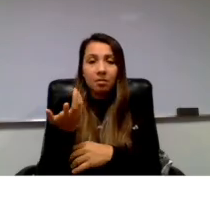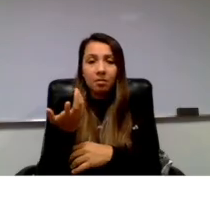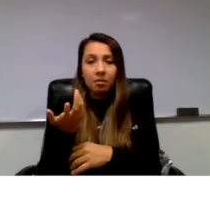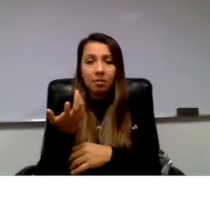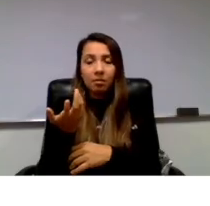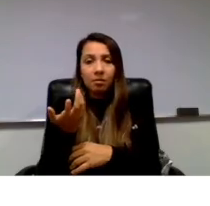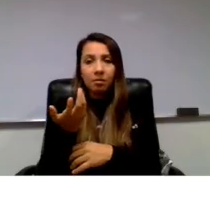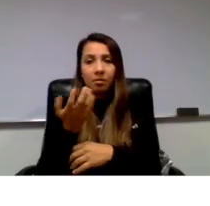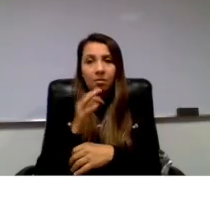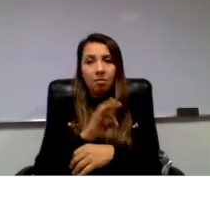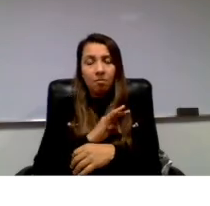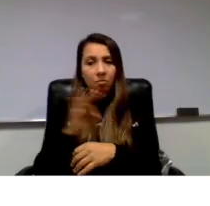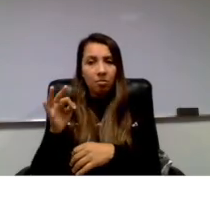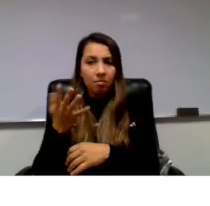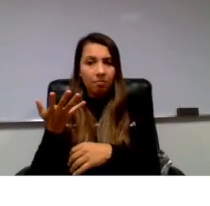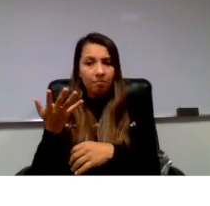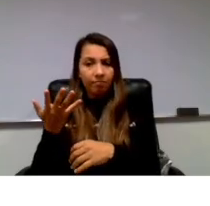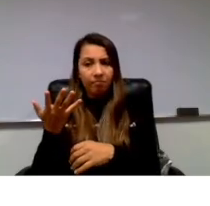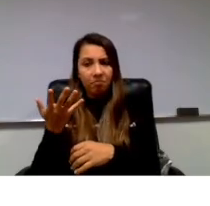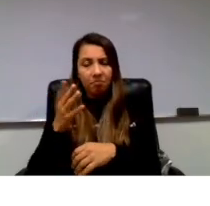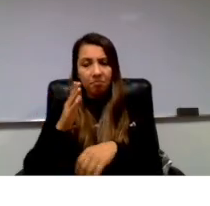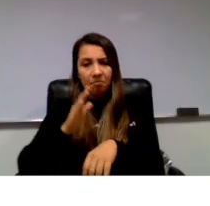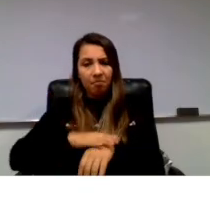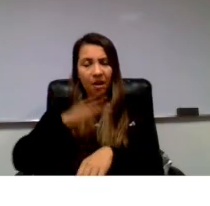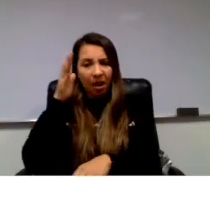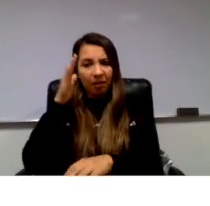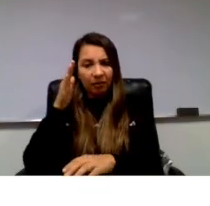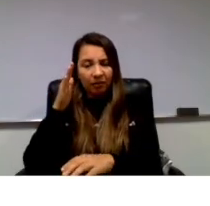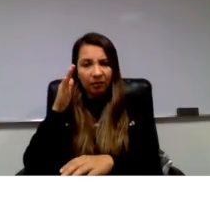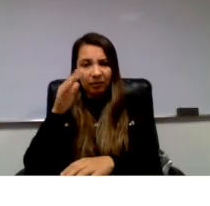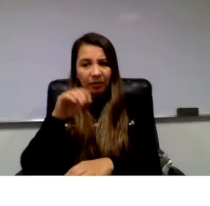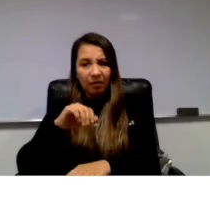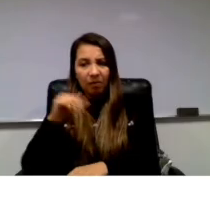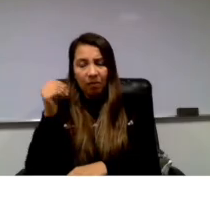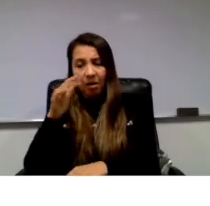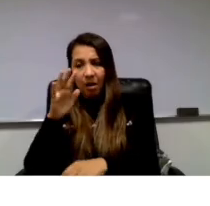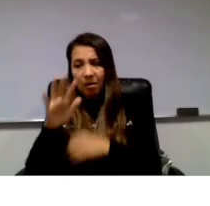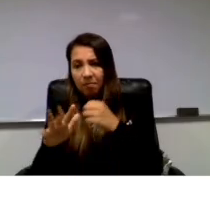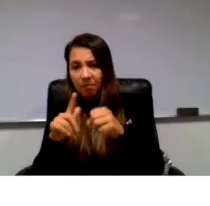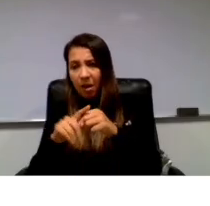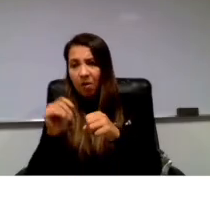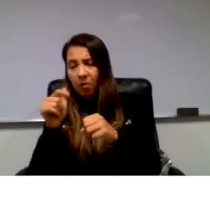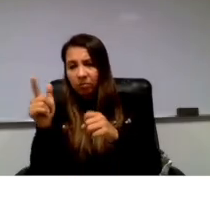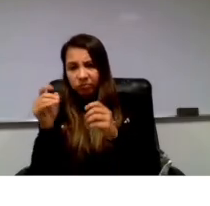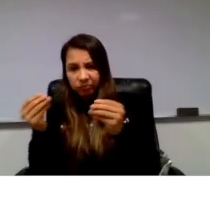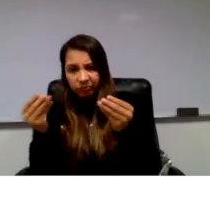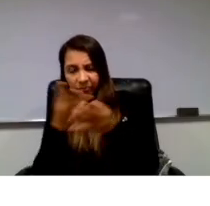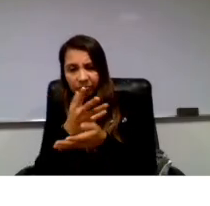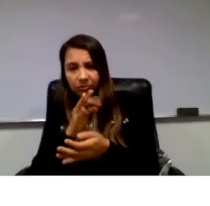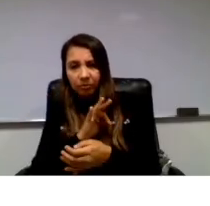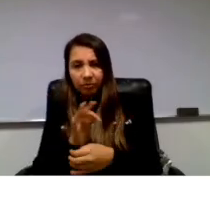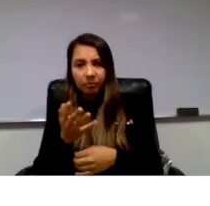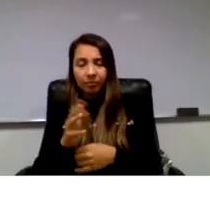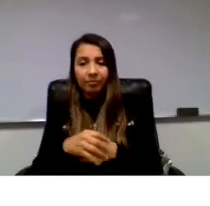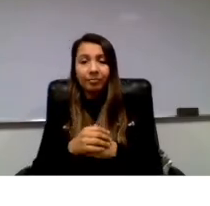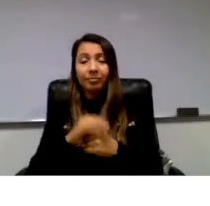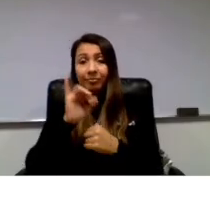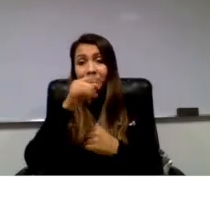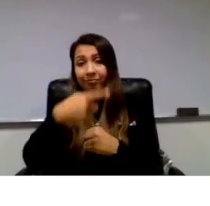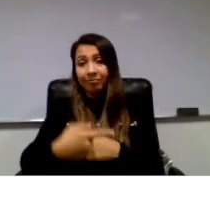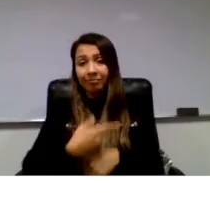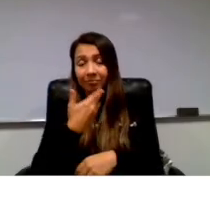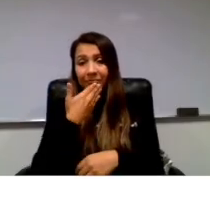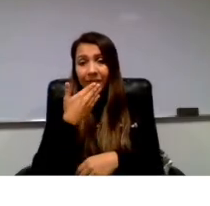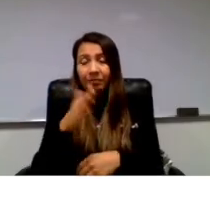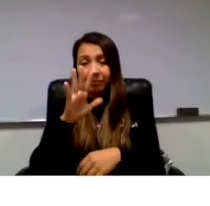a otra escala, o sea, con seres más complejos. Sí, no, buenísima